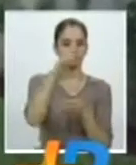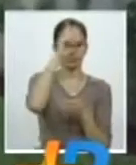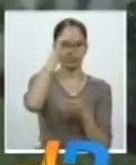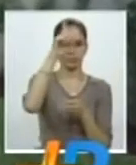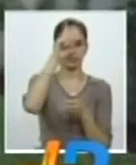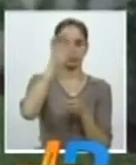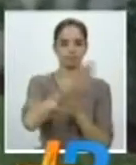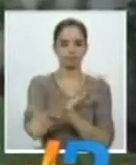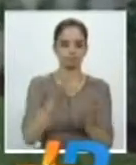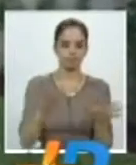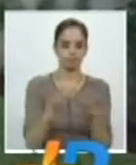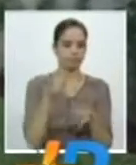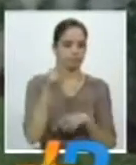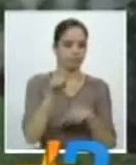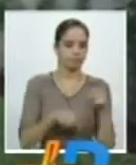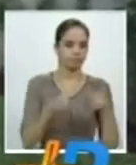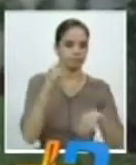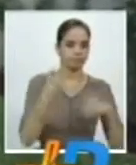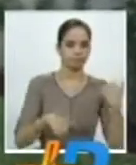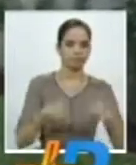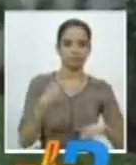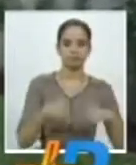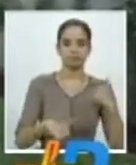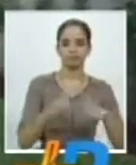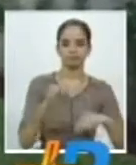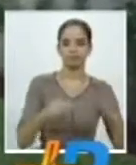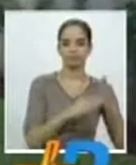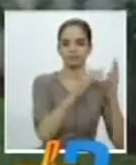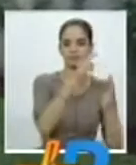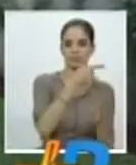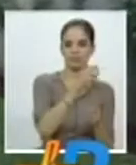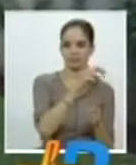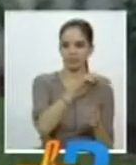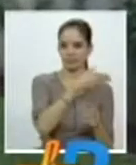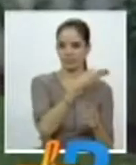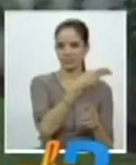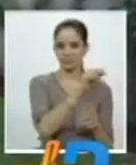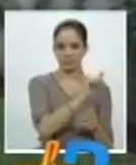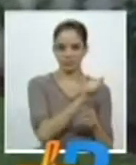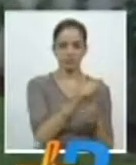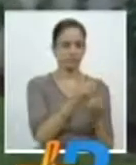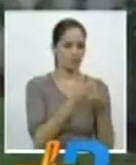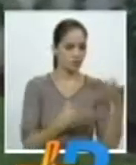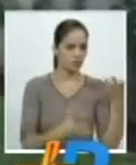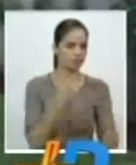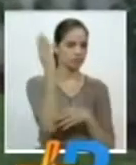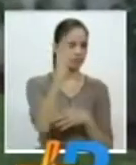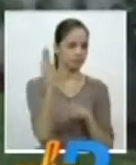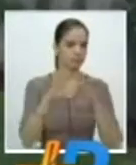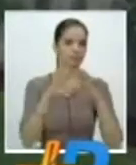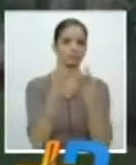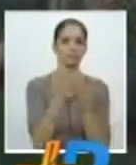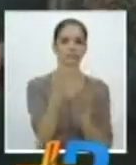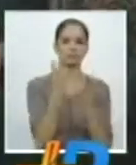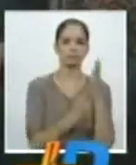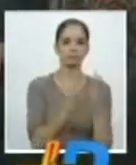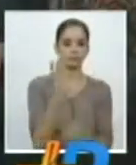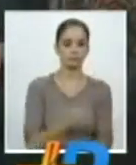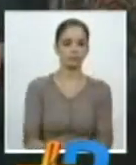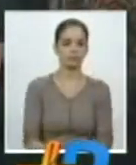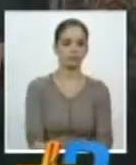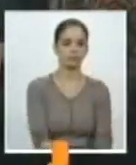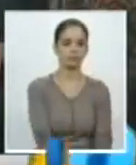el compromiso de hoy a segunda hora ante Ghana por octavos de final y mucho más referente a Brasil 2014.